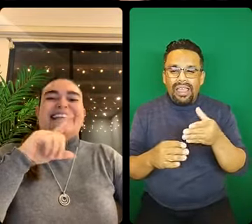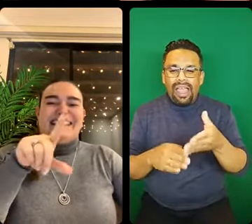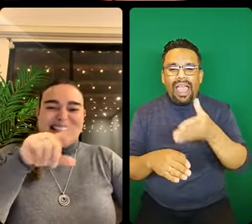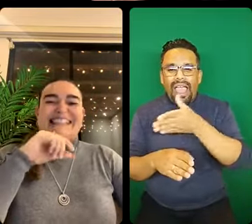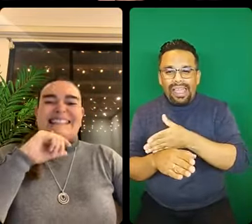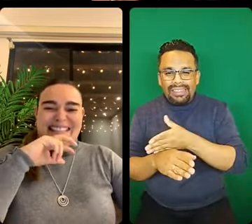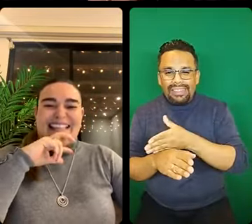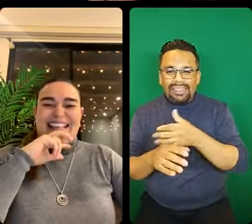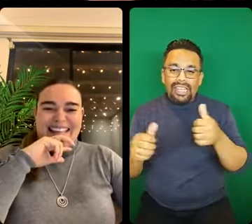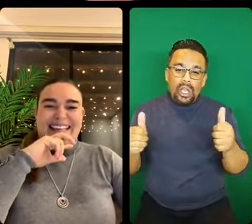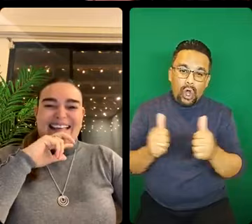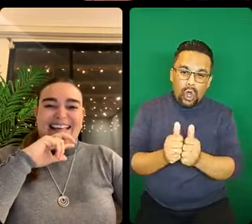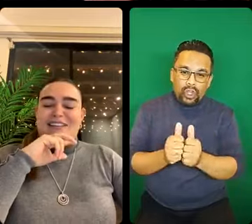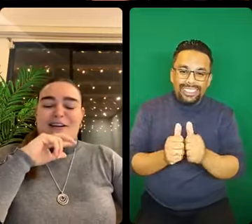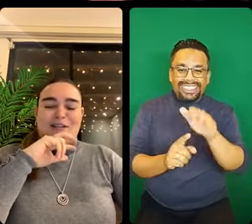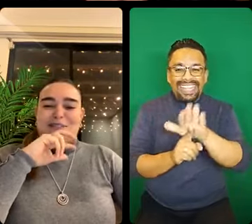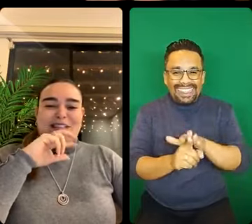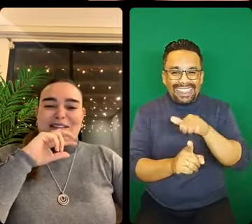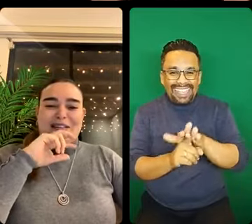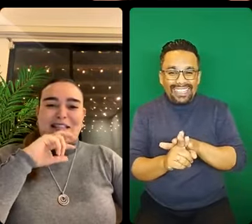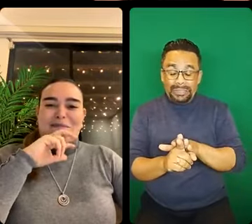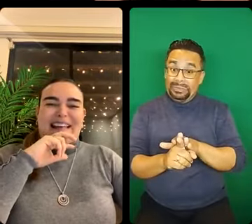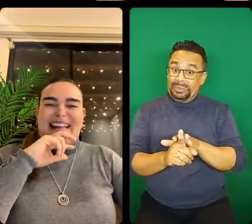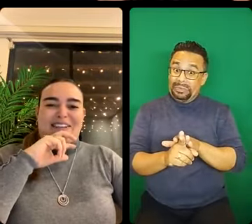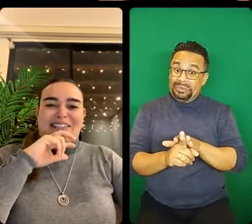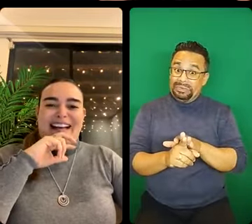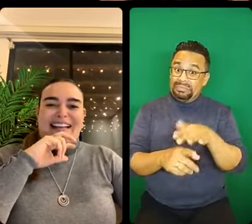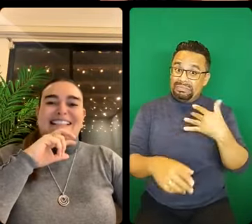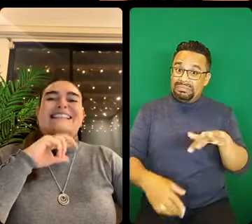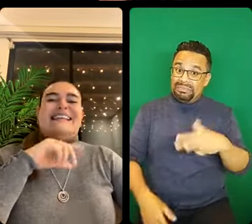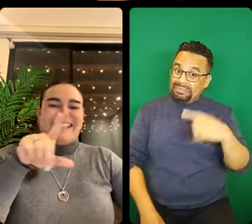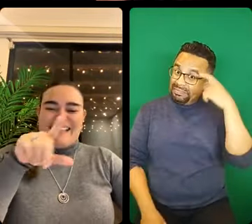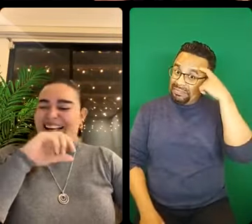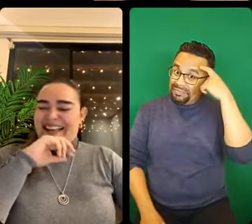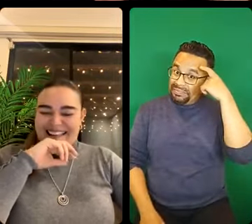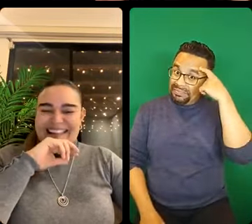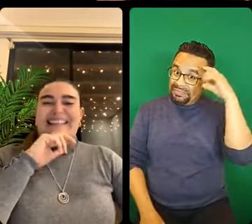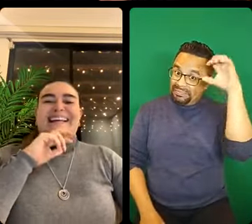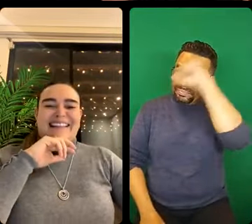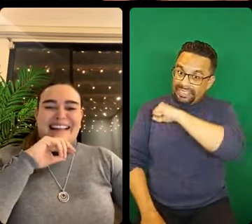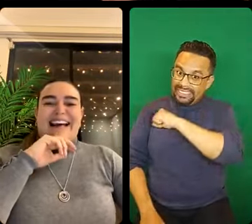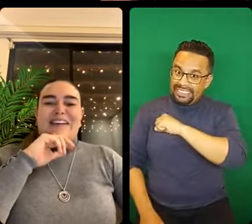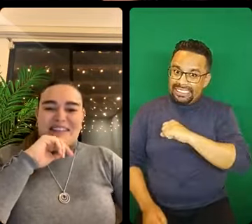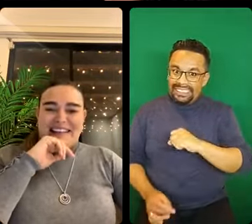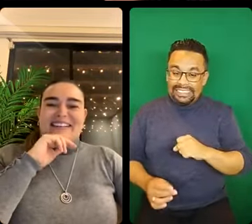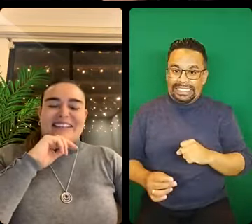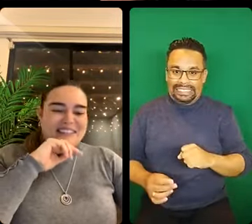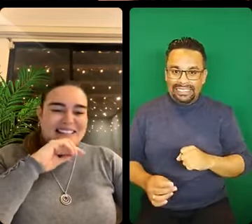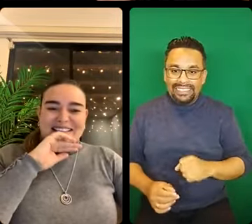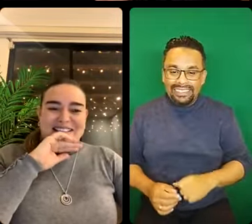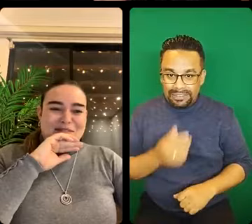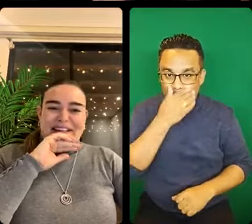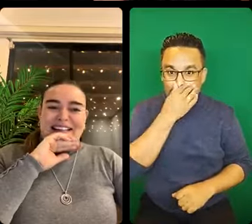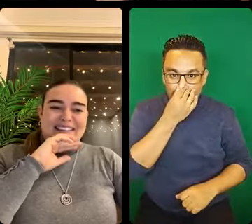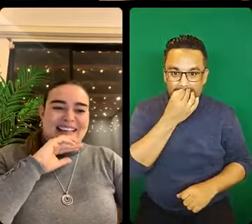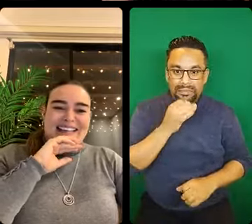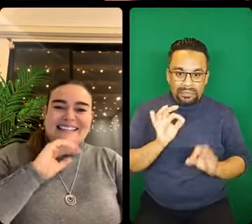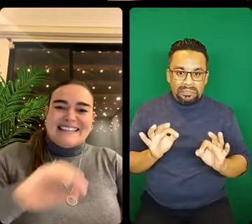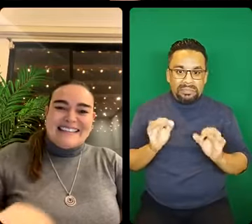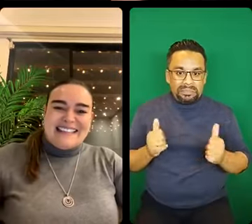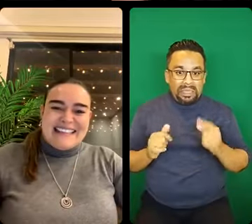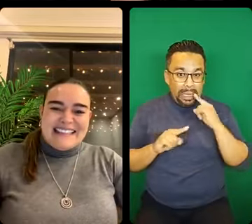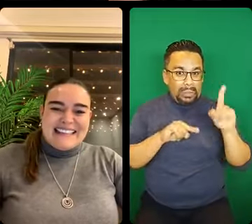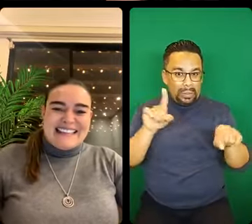Anticonsentido. No, hay, se nota que entendieron el concepto así. De acuerdo, hay unos títulos